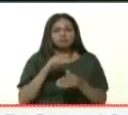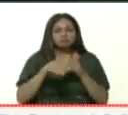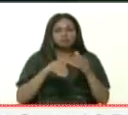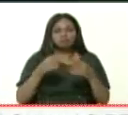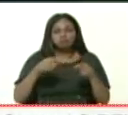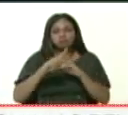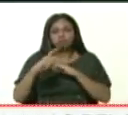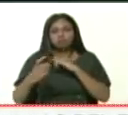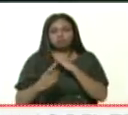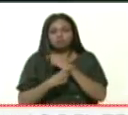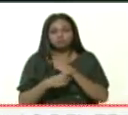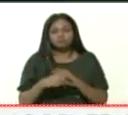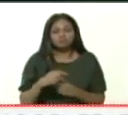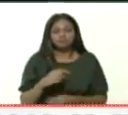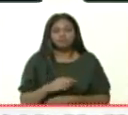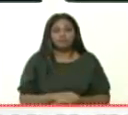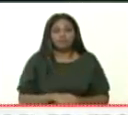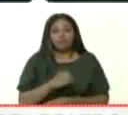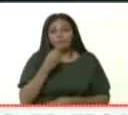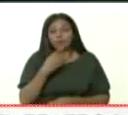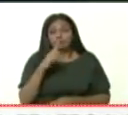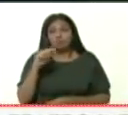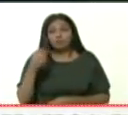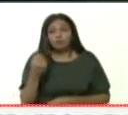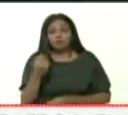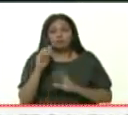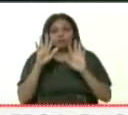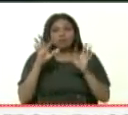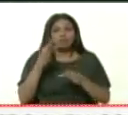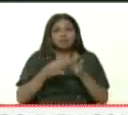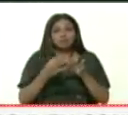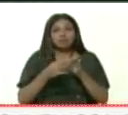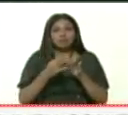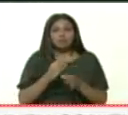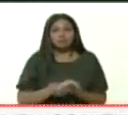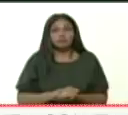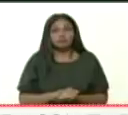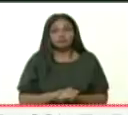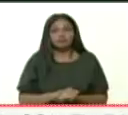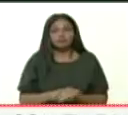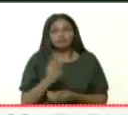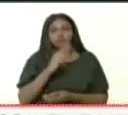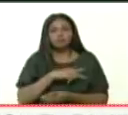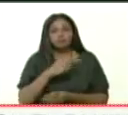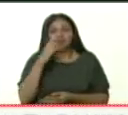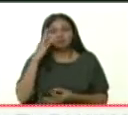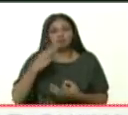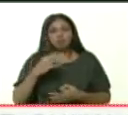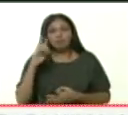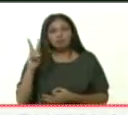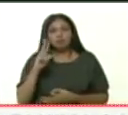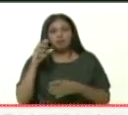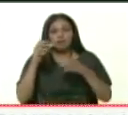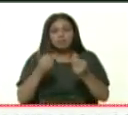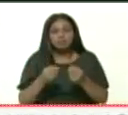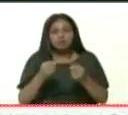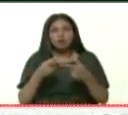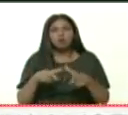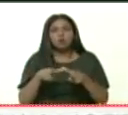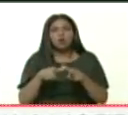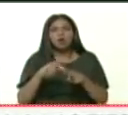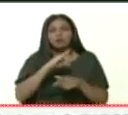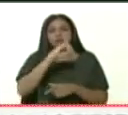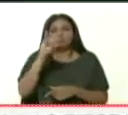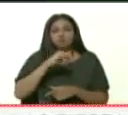Guaidó. Resulta que el pasado 10 de septiembre, las fuerzas de seguridad venezolanas capturan en el estado